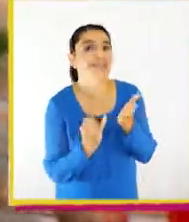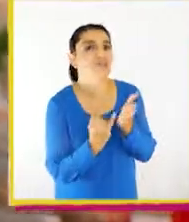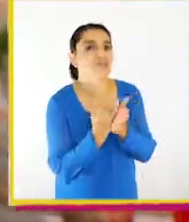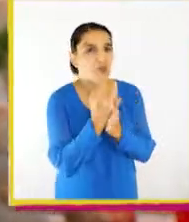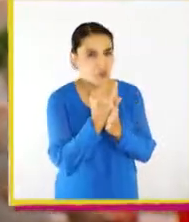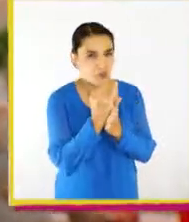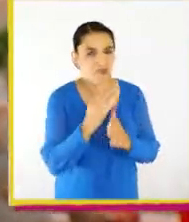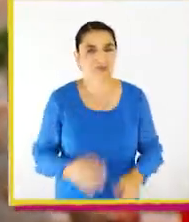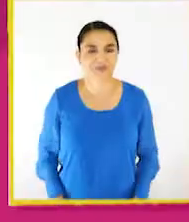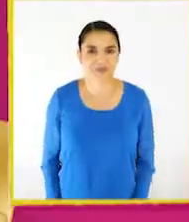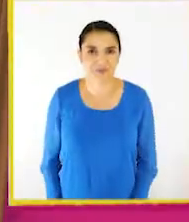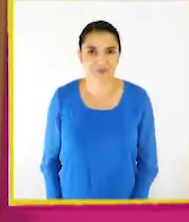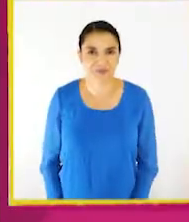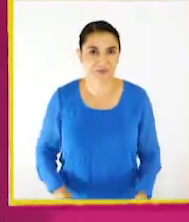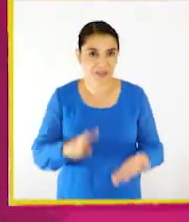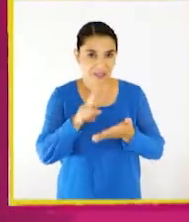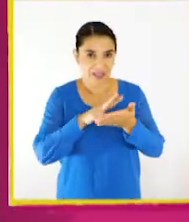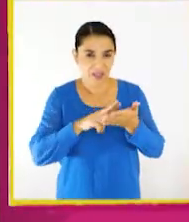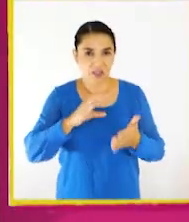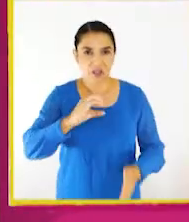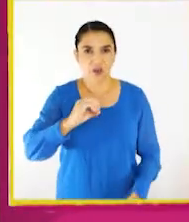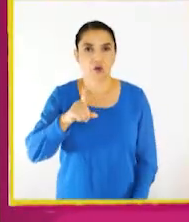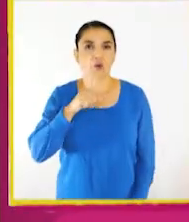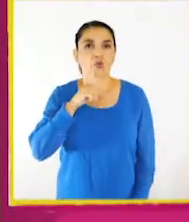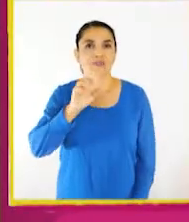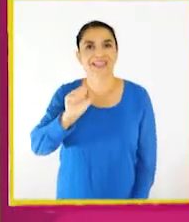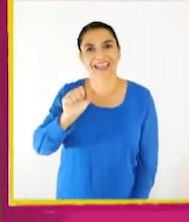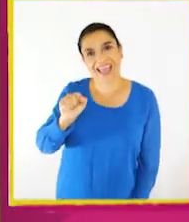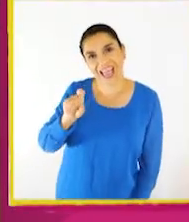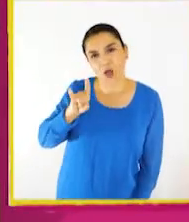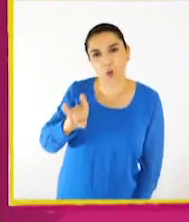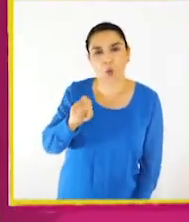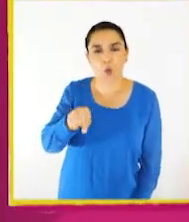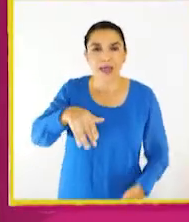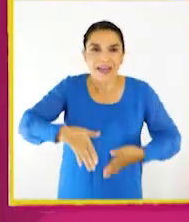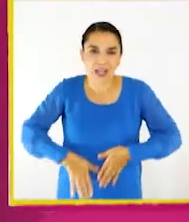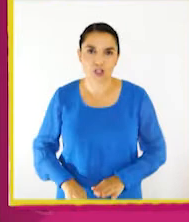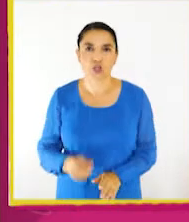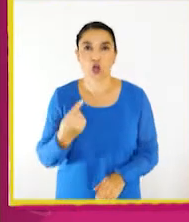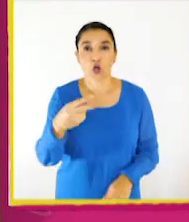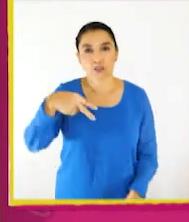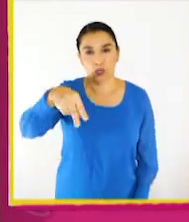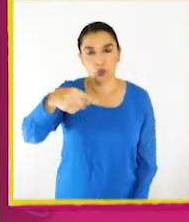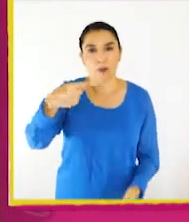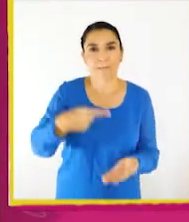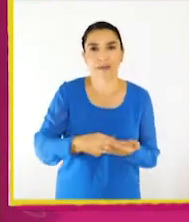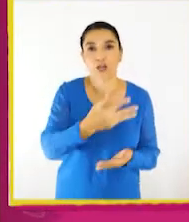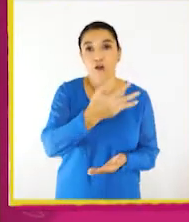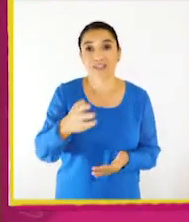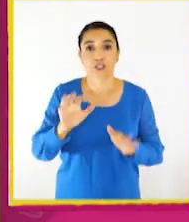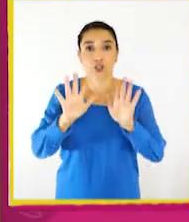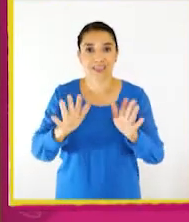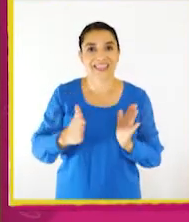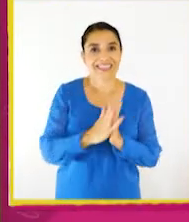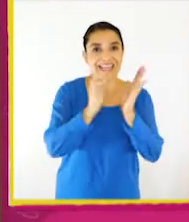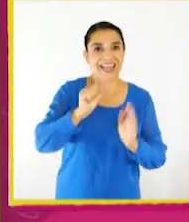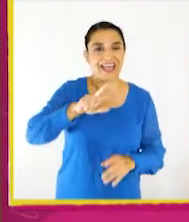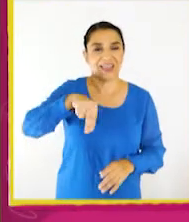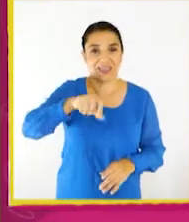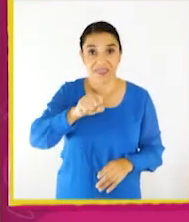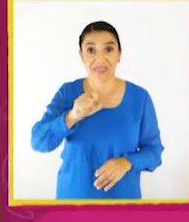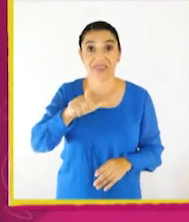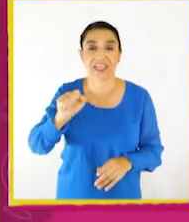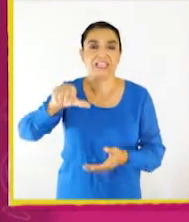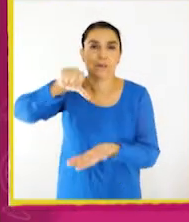Comenzamos con la introducción. Jacques Cousteau nació el 11 de junio de 1910 en Saint-André de Cubzac,